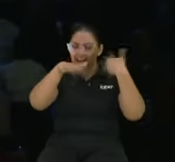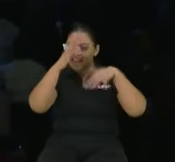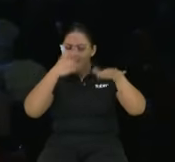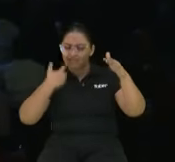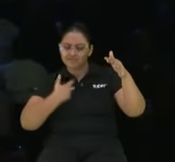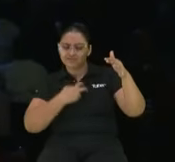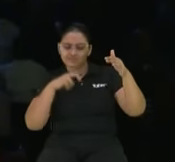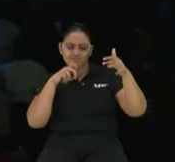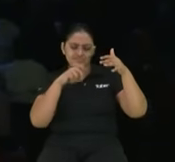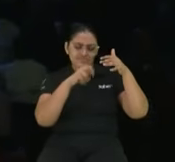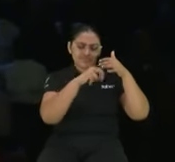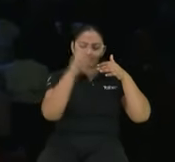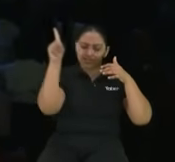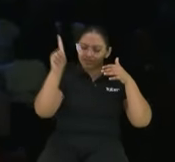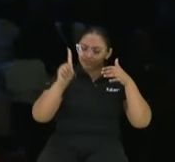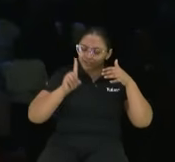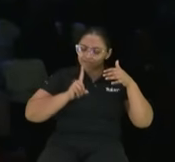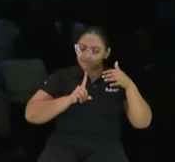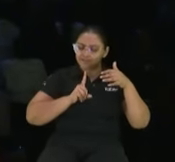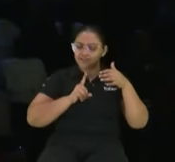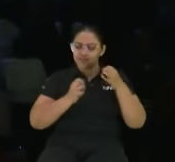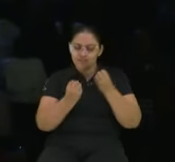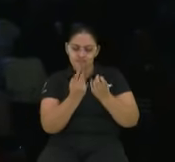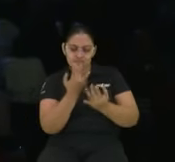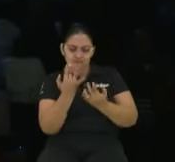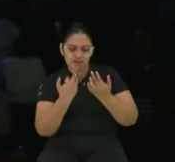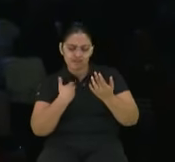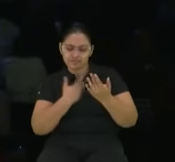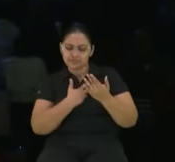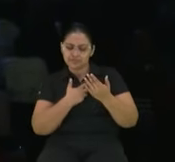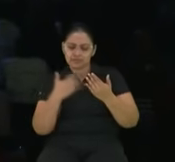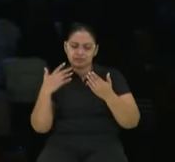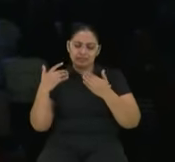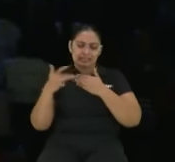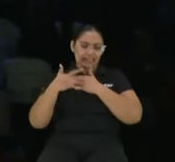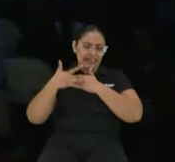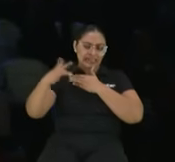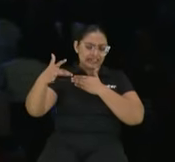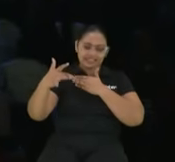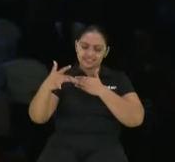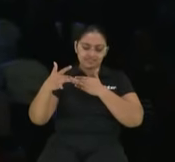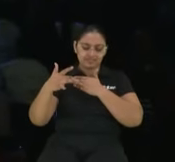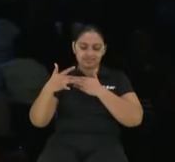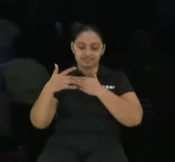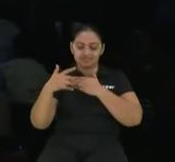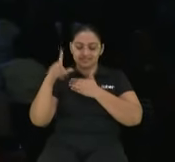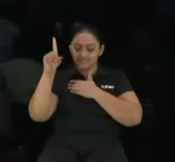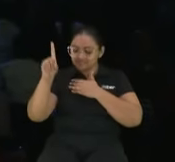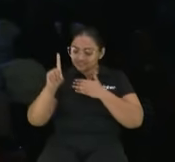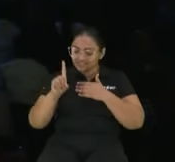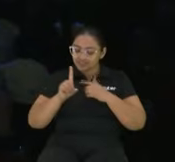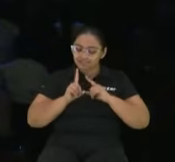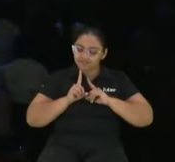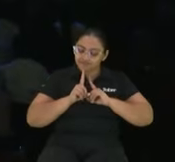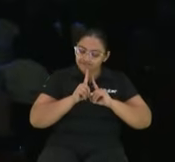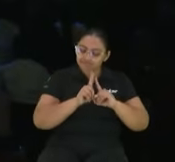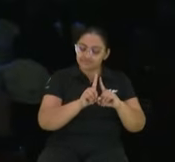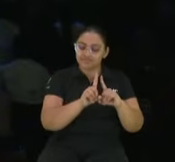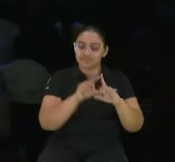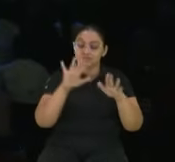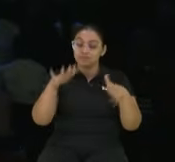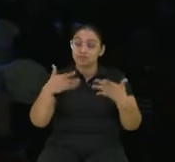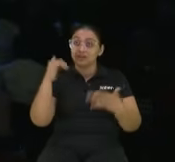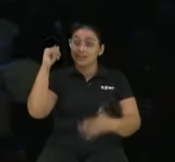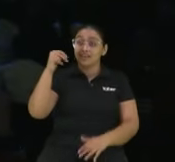te AB negarán cuando pases por el fuego no te quemarás ni la llama ardar en ti porque yo